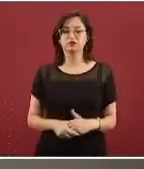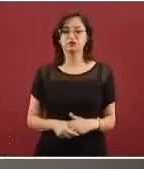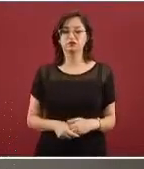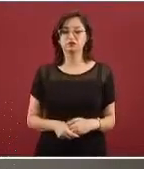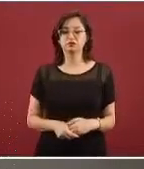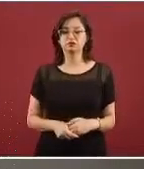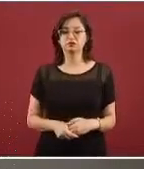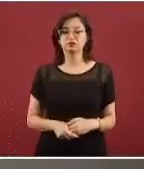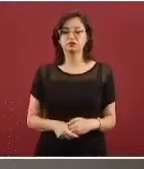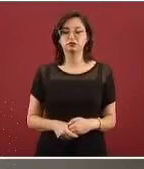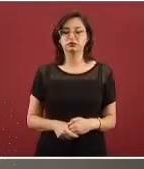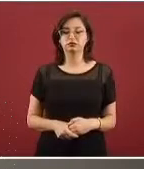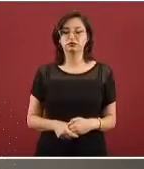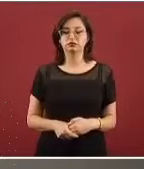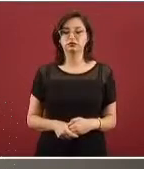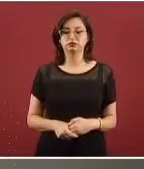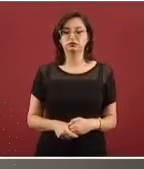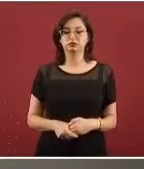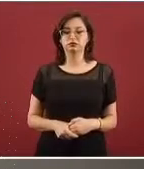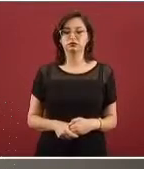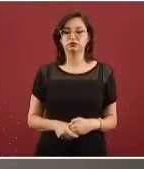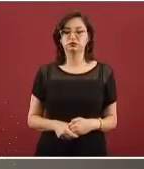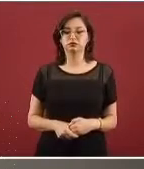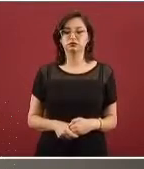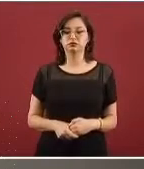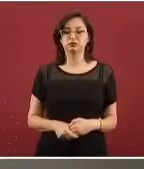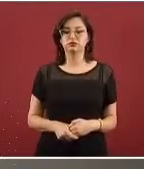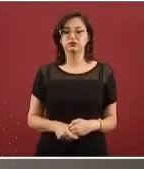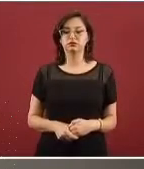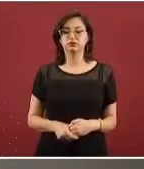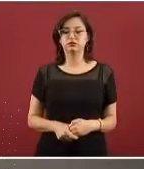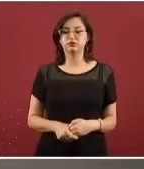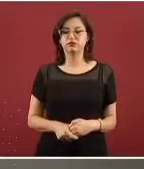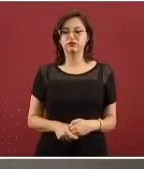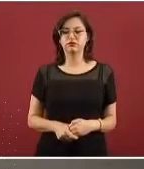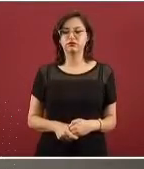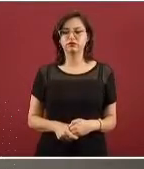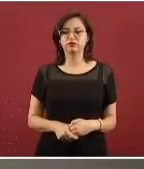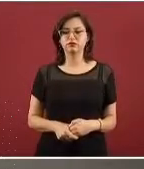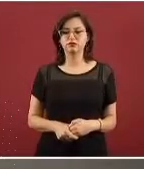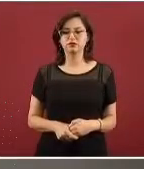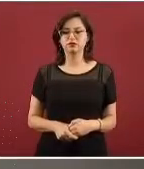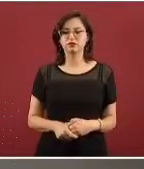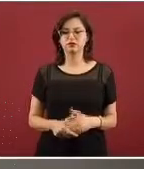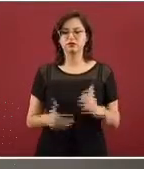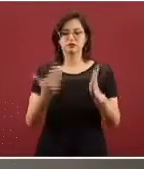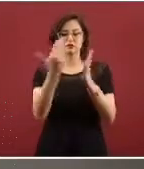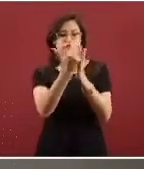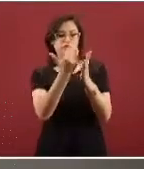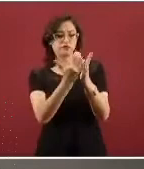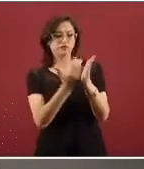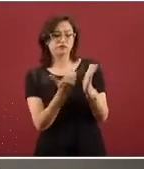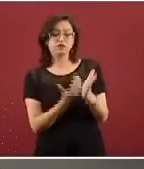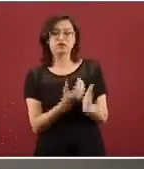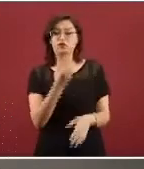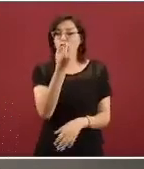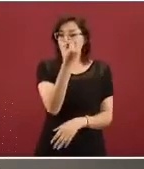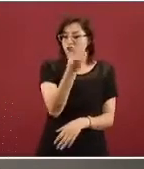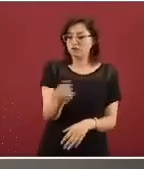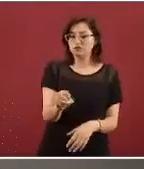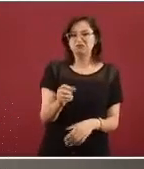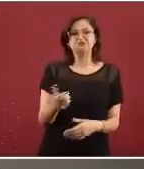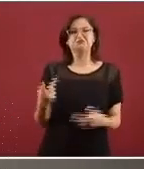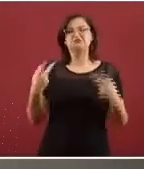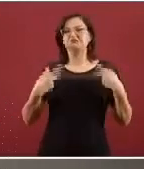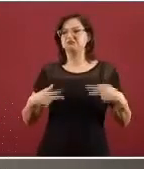fila. Buenas tardes a todos. Estas medidas que son de carácter obligatorio, en caso de que no sean